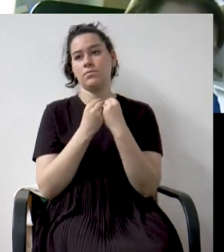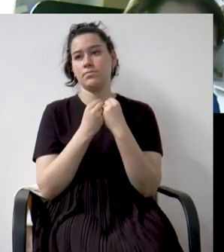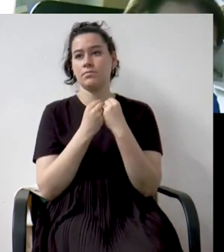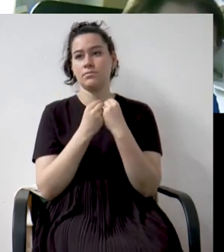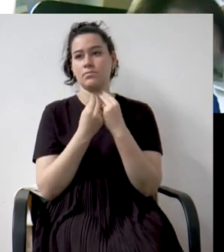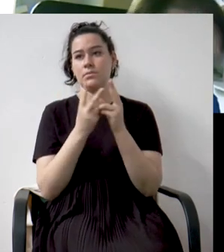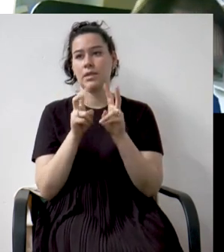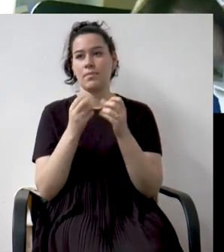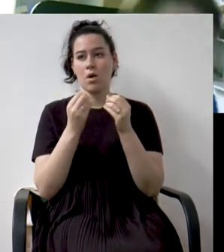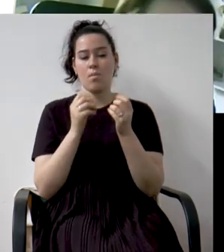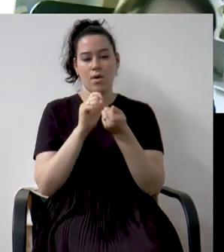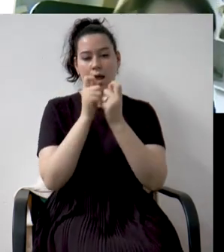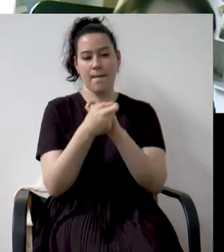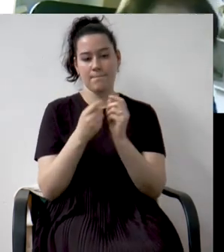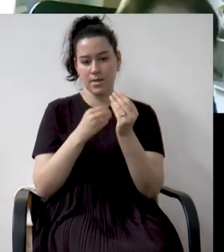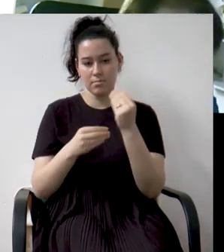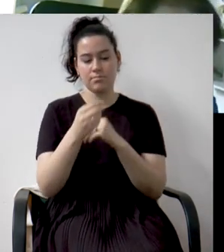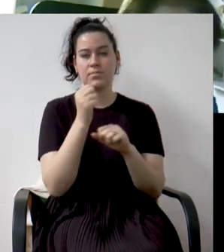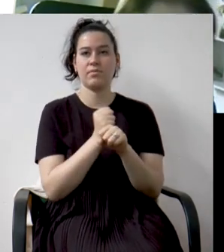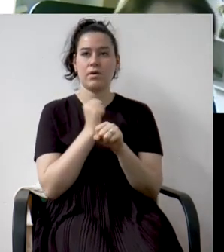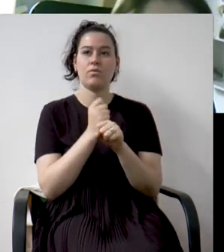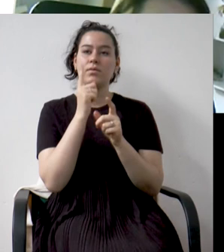el tema del pasaje del cargo y el tema del pasaje del dinero,